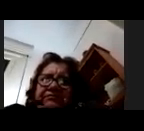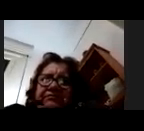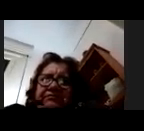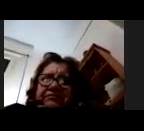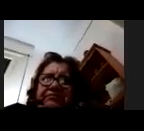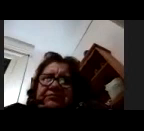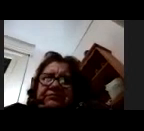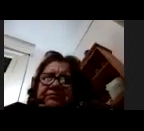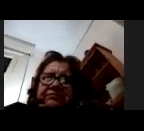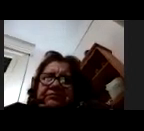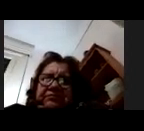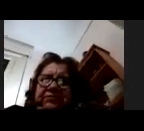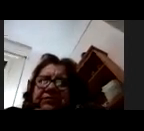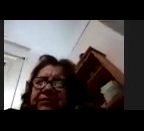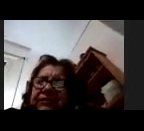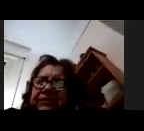Leofonia comiblanca.